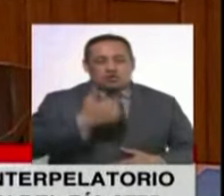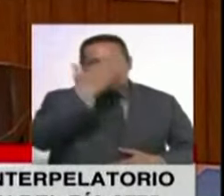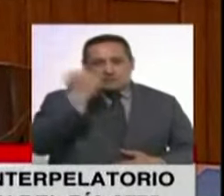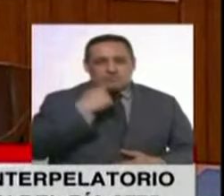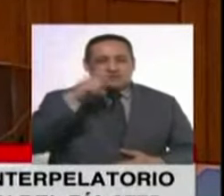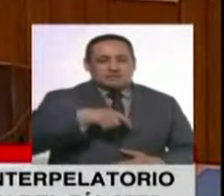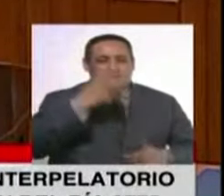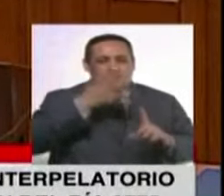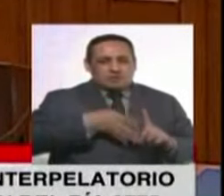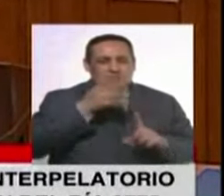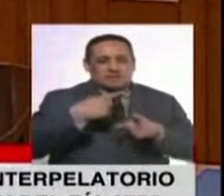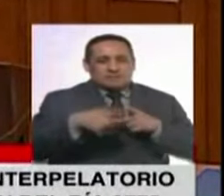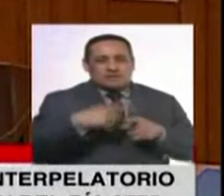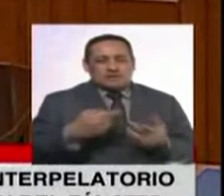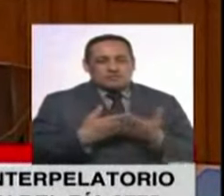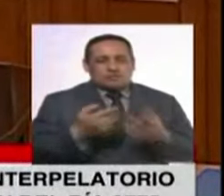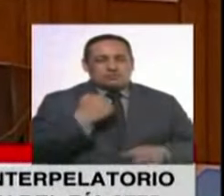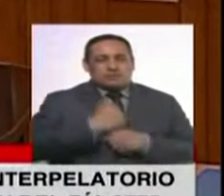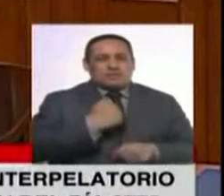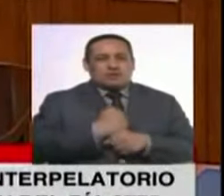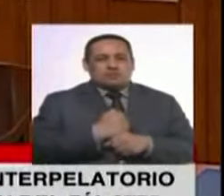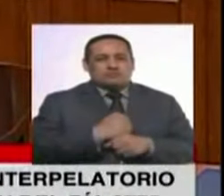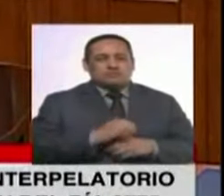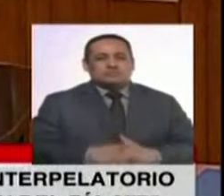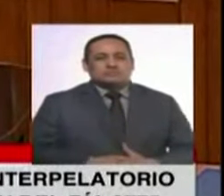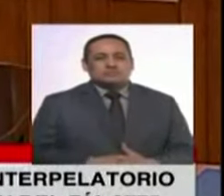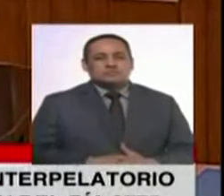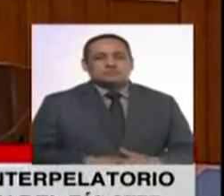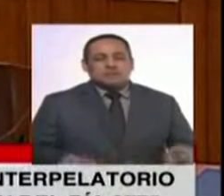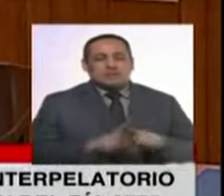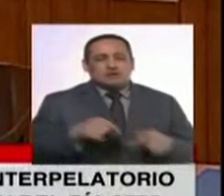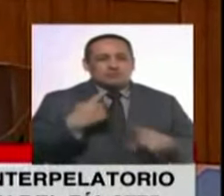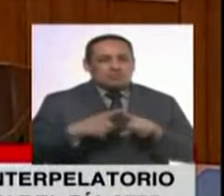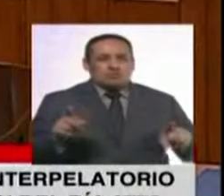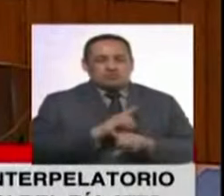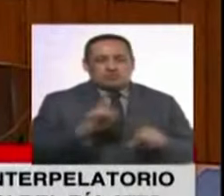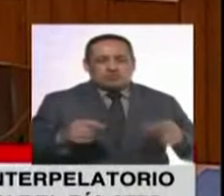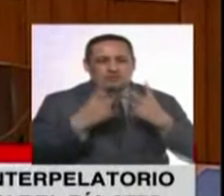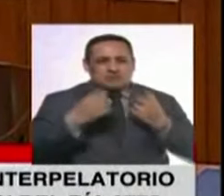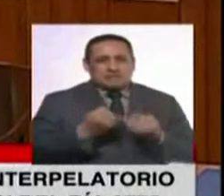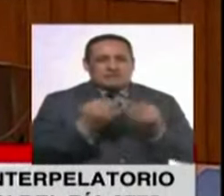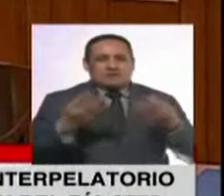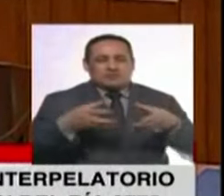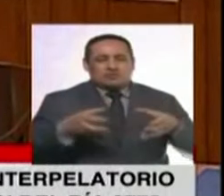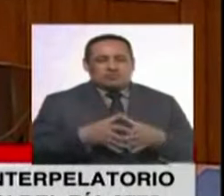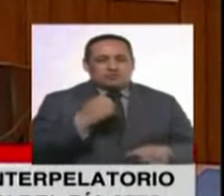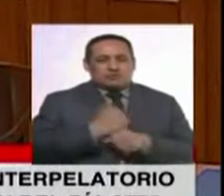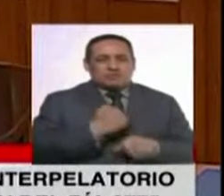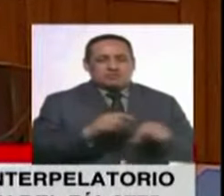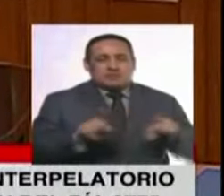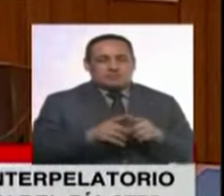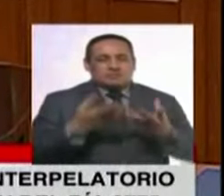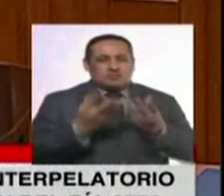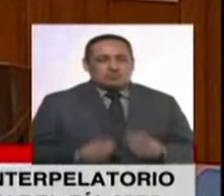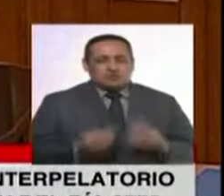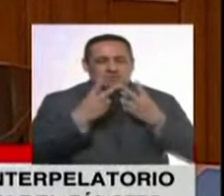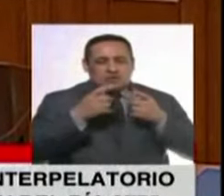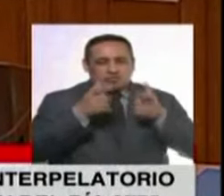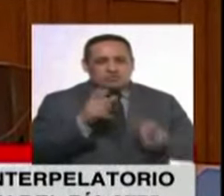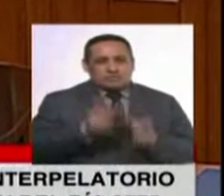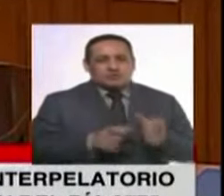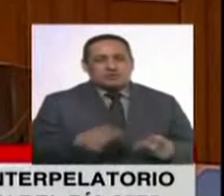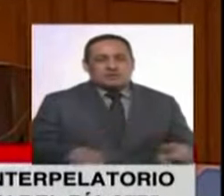la necesidad de evaluar los impactos de nuestras acciones no por realizar mayor número operativos se va a reducir la inseguridad